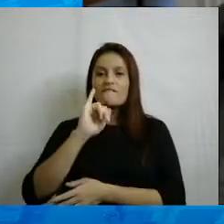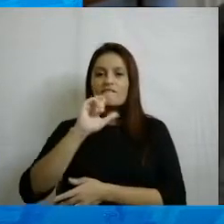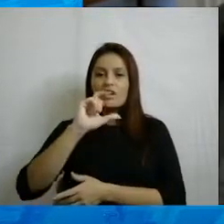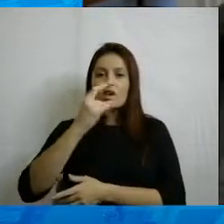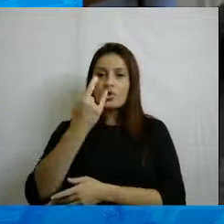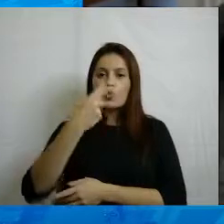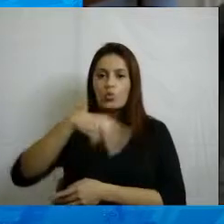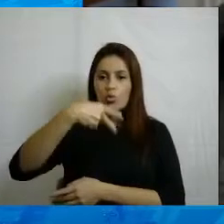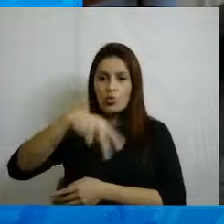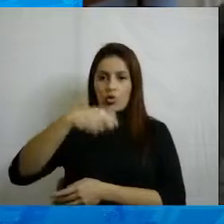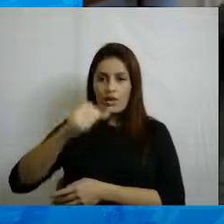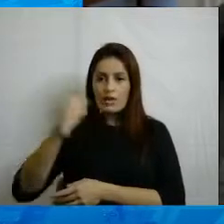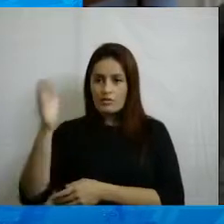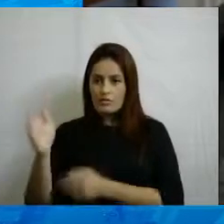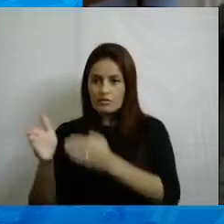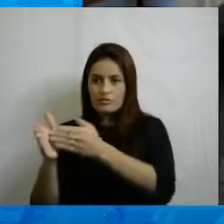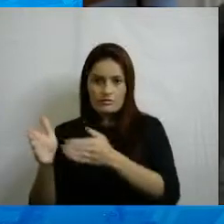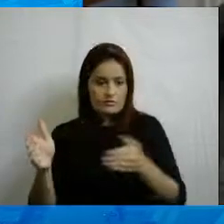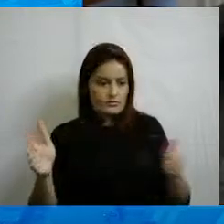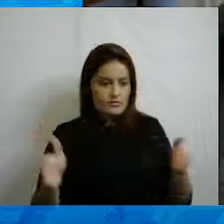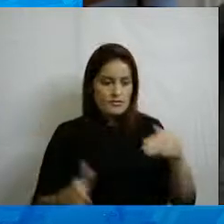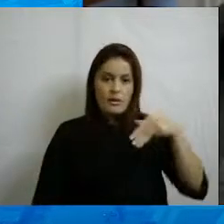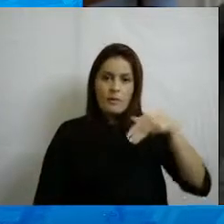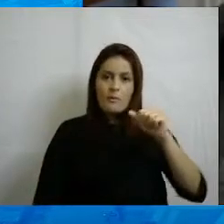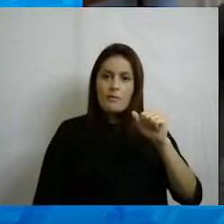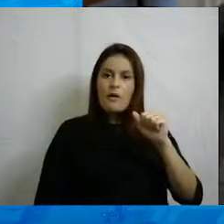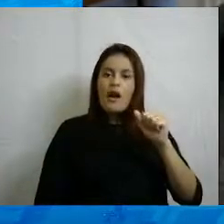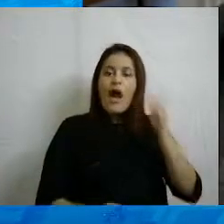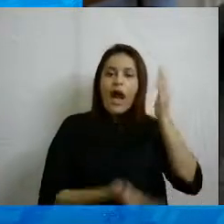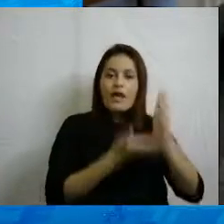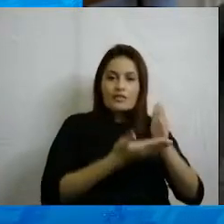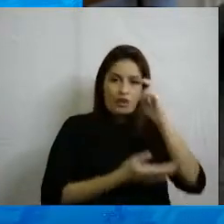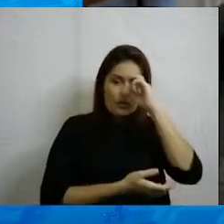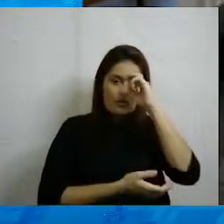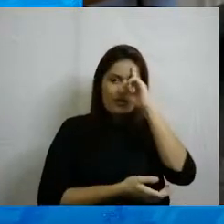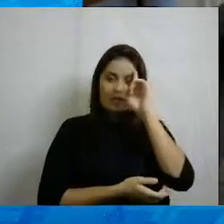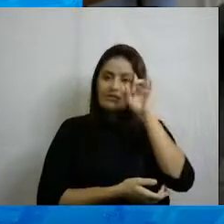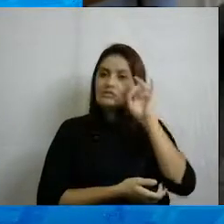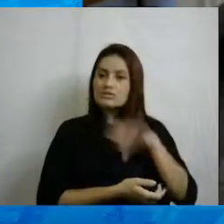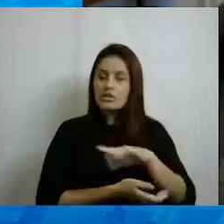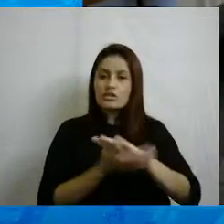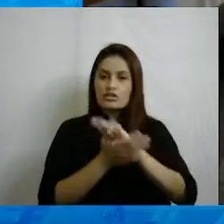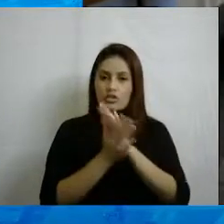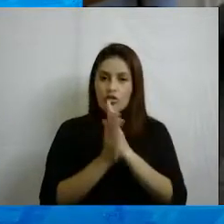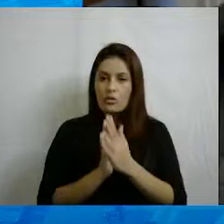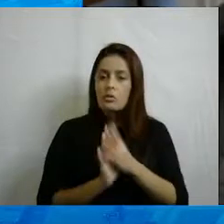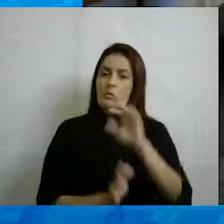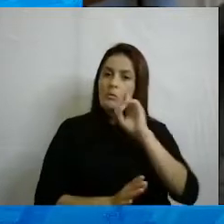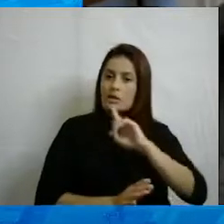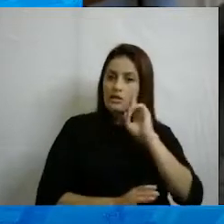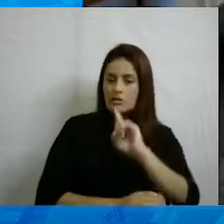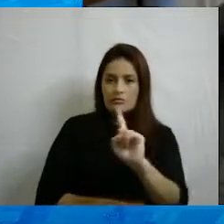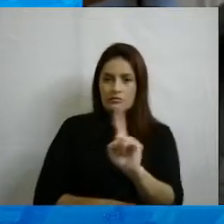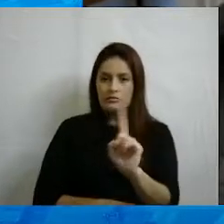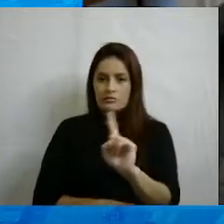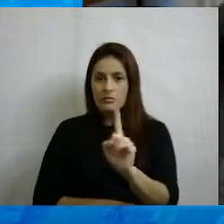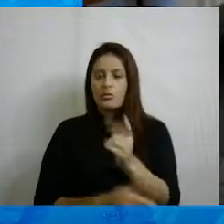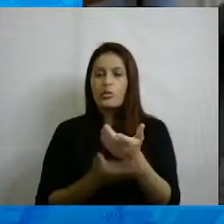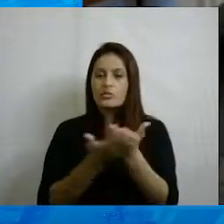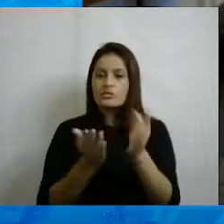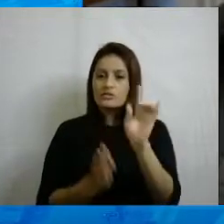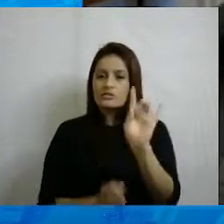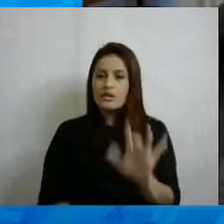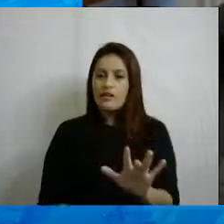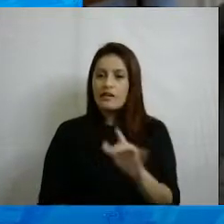hospital. Yo sé todo lo que pasa en la calle, todo. Sin mentiras, sin porque ustedes saben que cuando